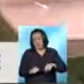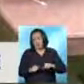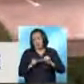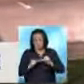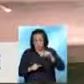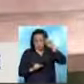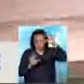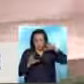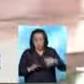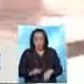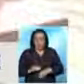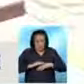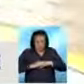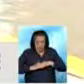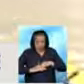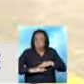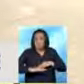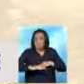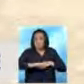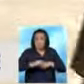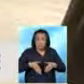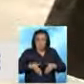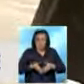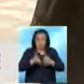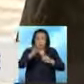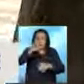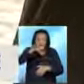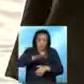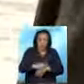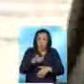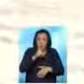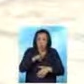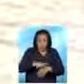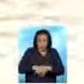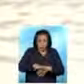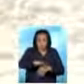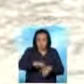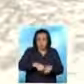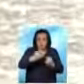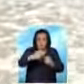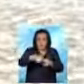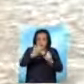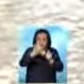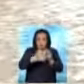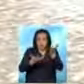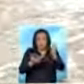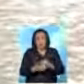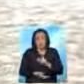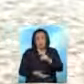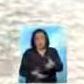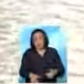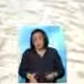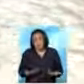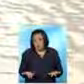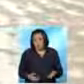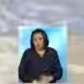las pistas se siguen anegando, la capa asfáltica sigue reventándose y bueno, esta es la situación que se viene viviendo